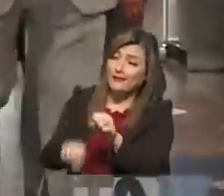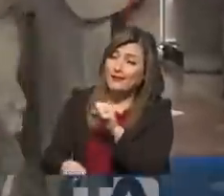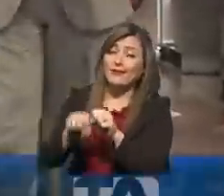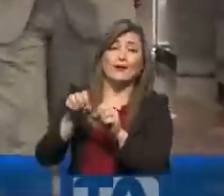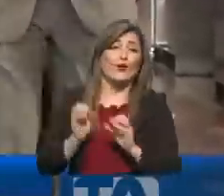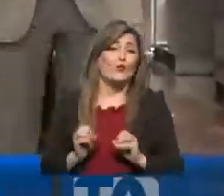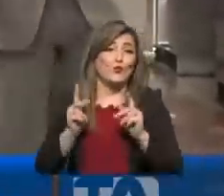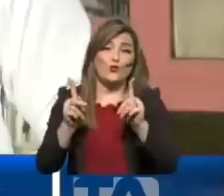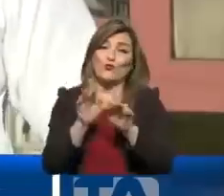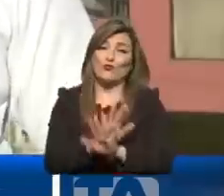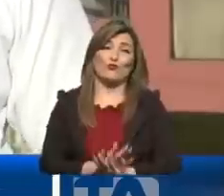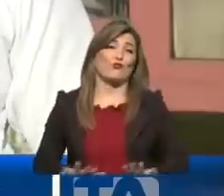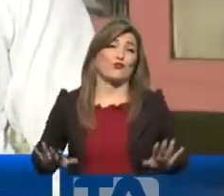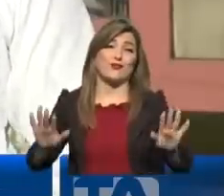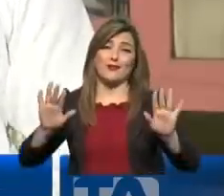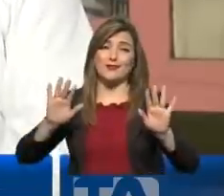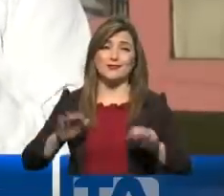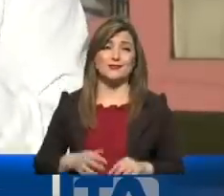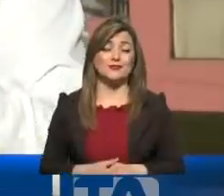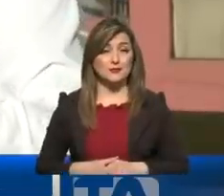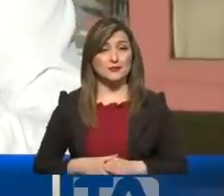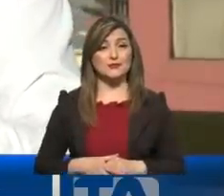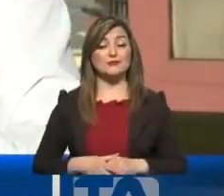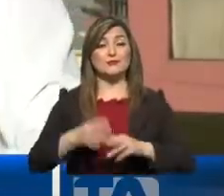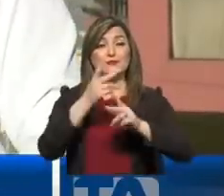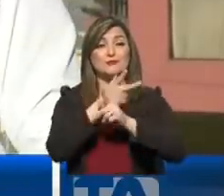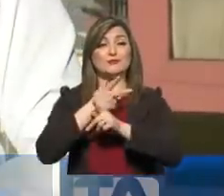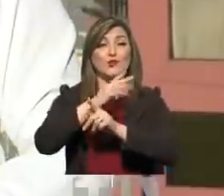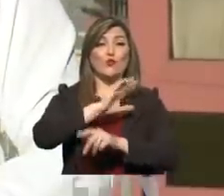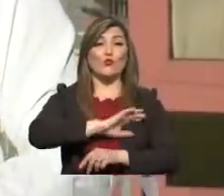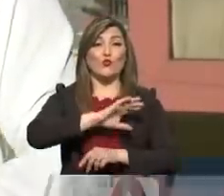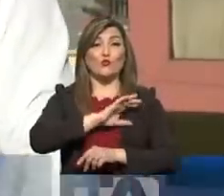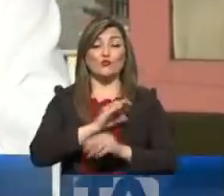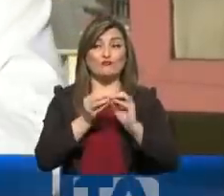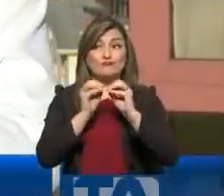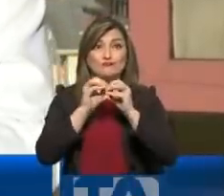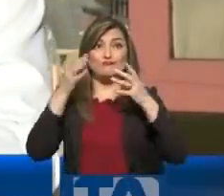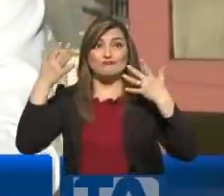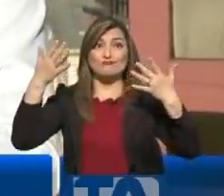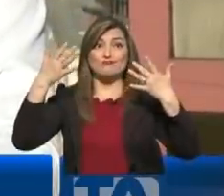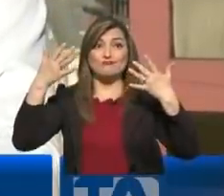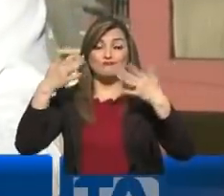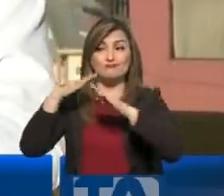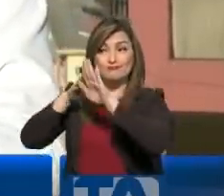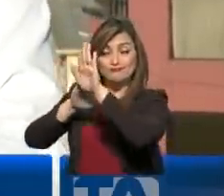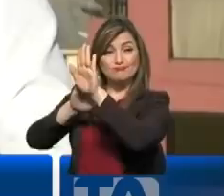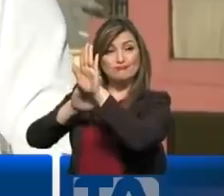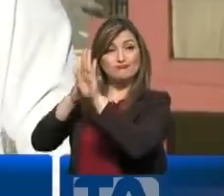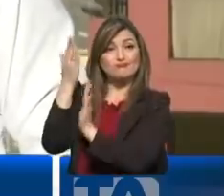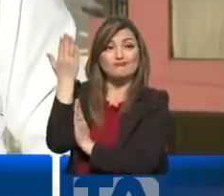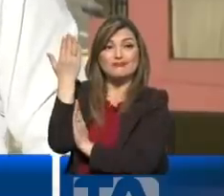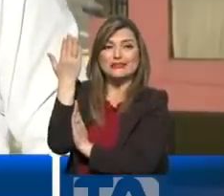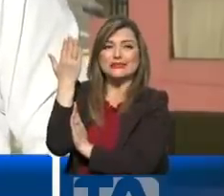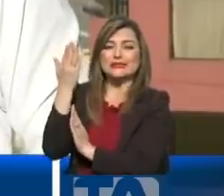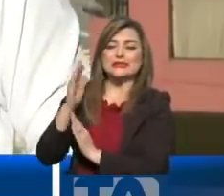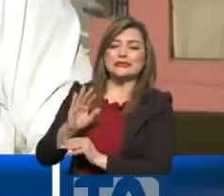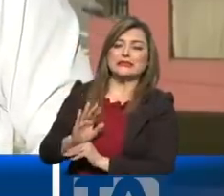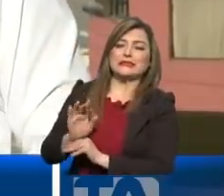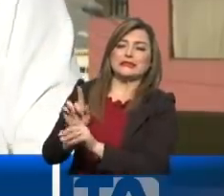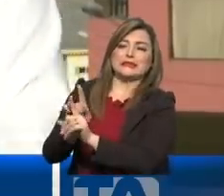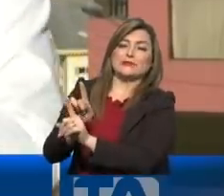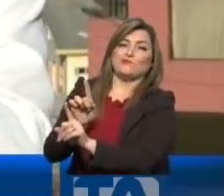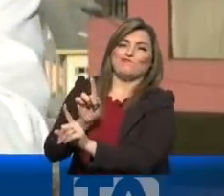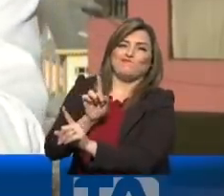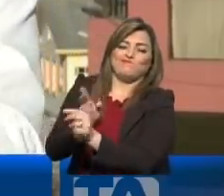oportunidades se terminaron. Y esto se siente en un consejo metropolitano en el que las fuerzas políticas afines al alcalde Jorge Yunda comienzan a marcar